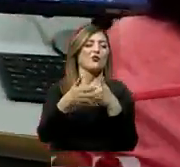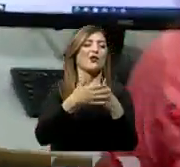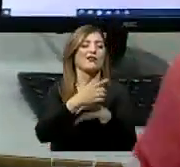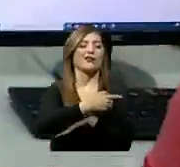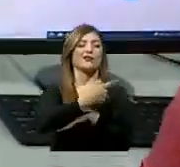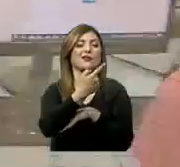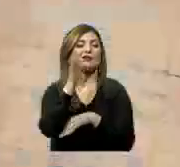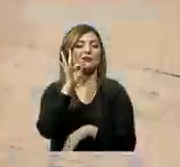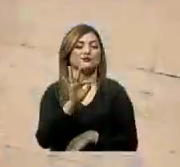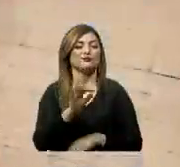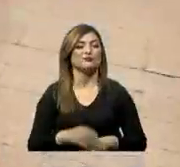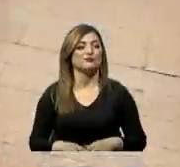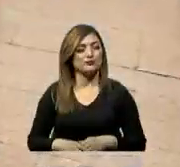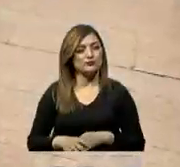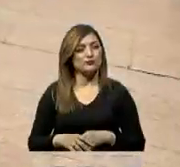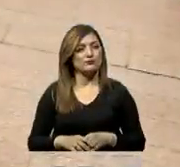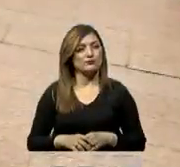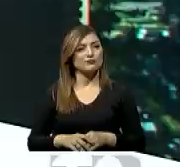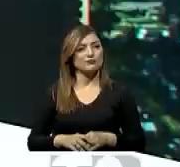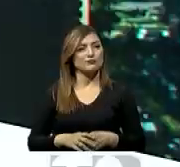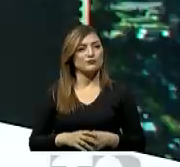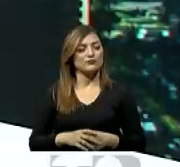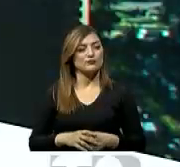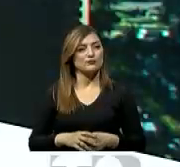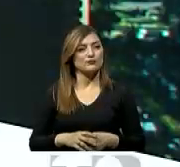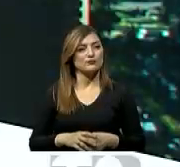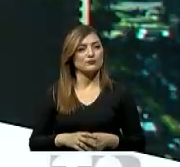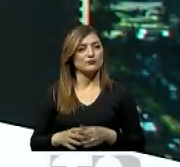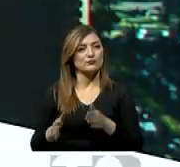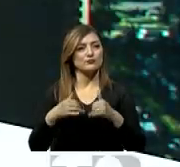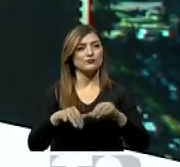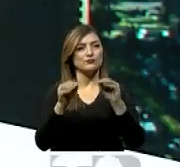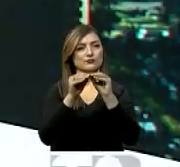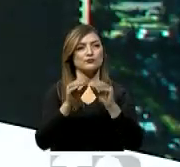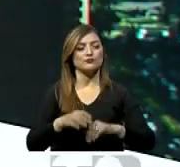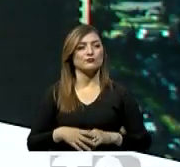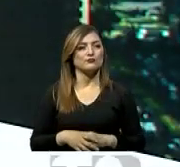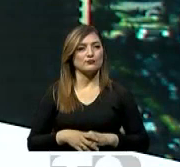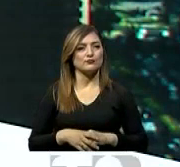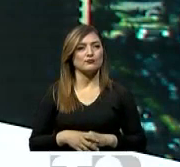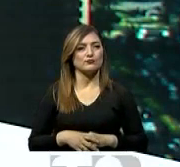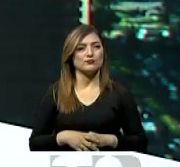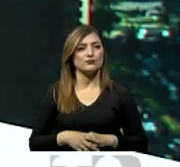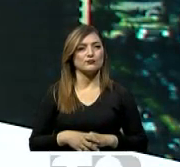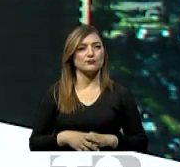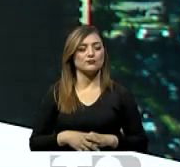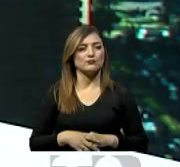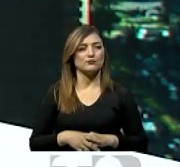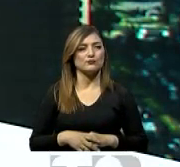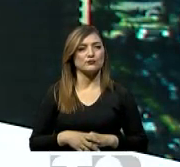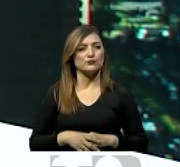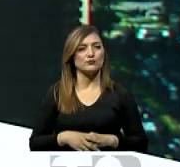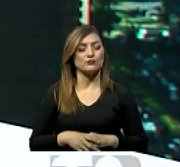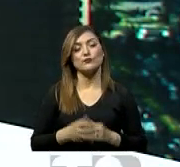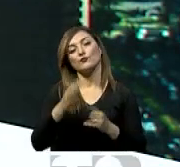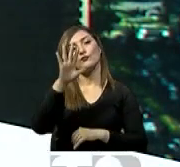día de la aplicación. Luisa María Heredia, 24 horas. Seguimos con más. En la actualidad les contamos que más de